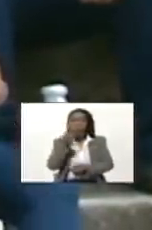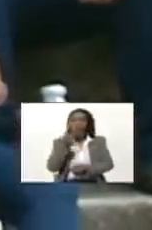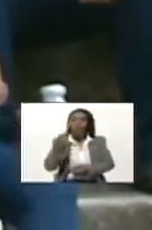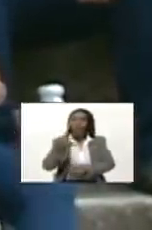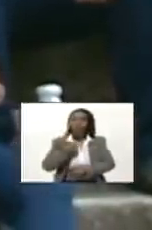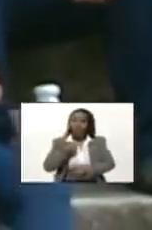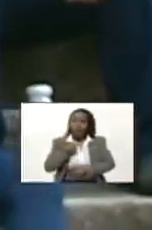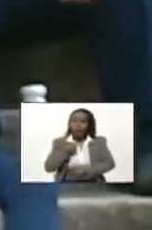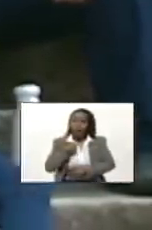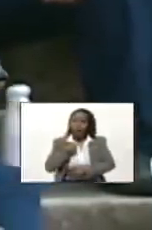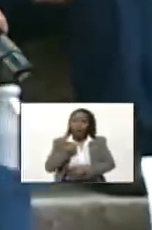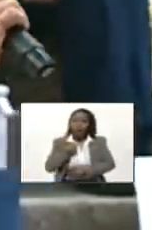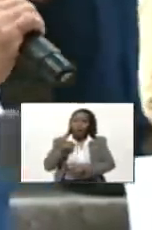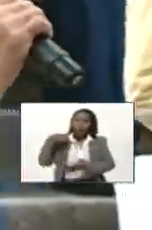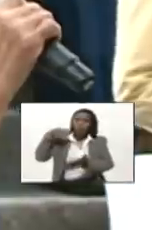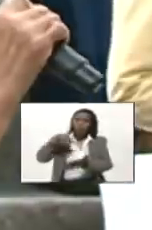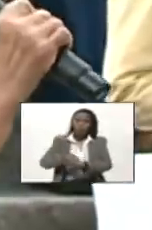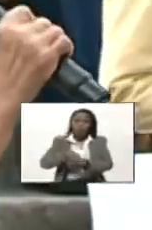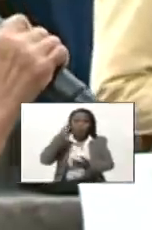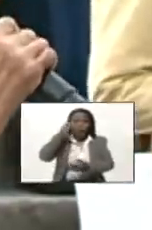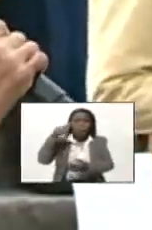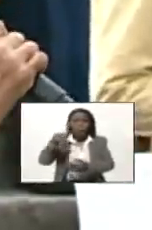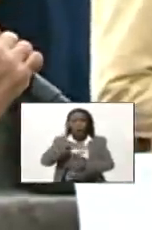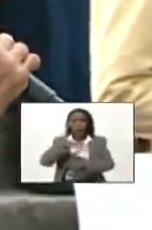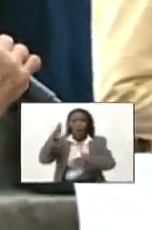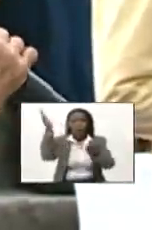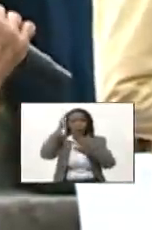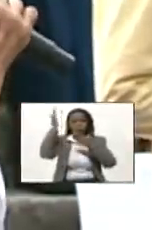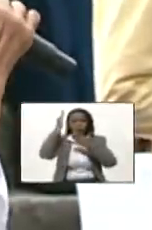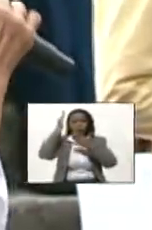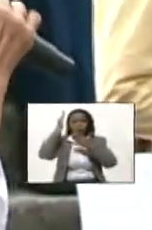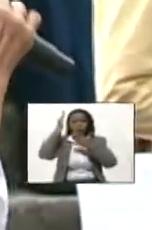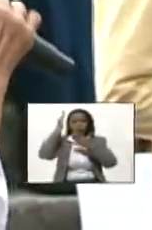estoy restiado con los pueblos indígenas.